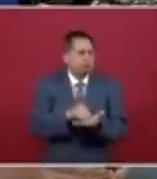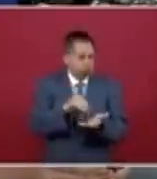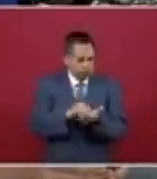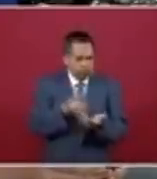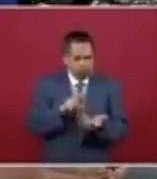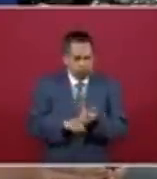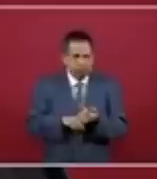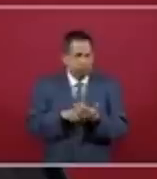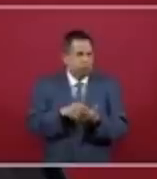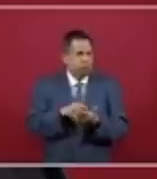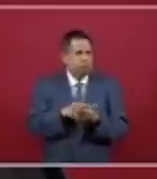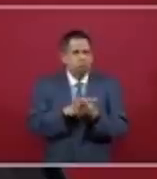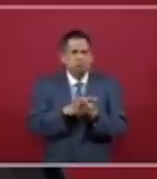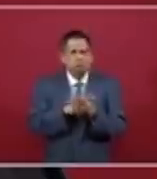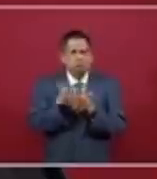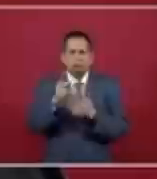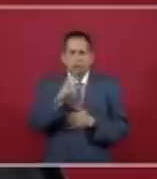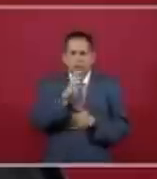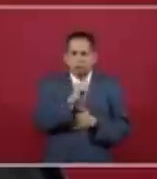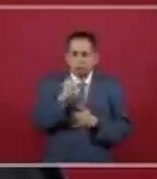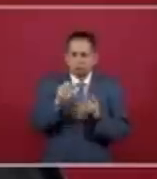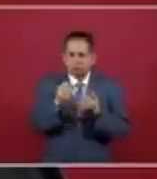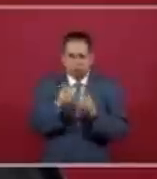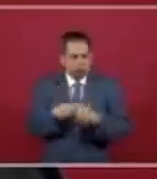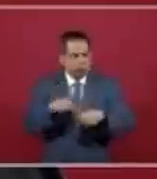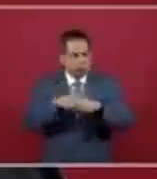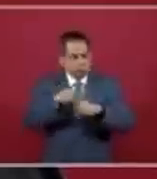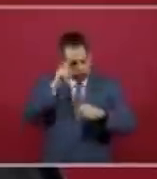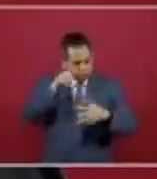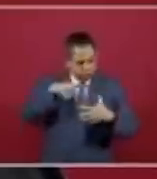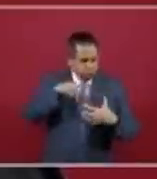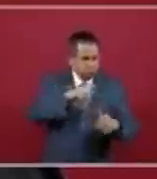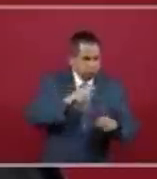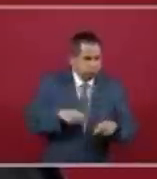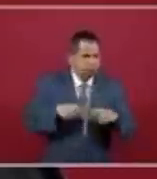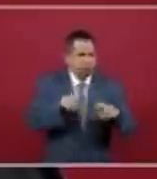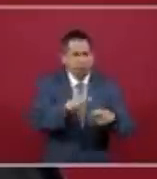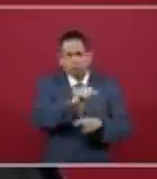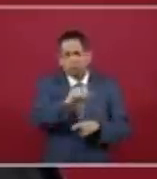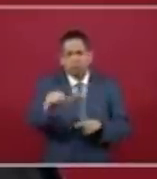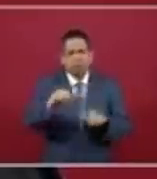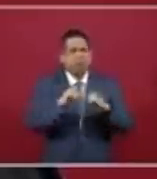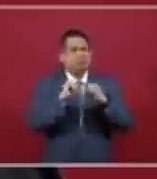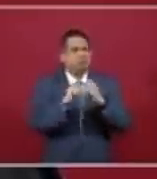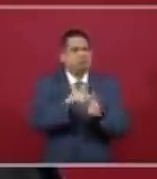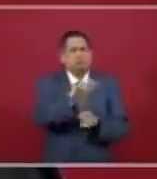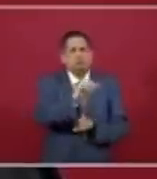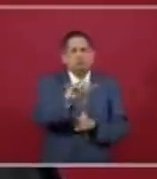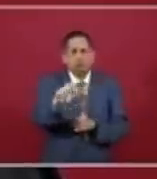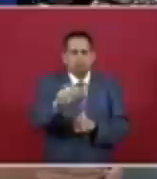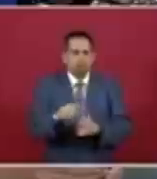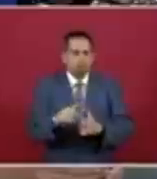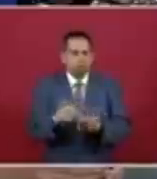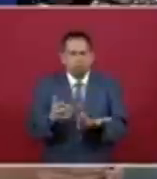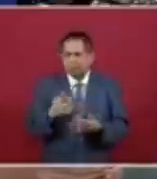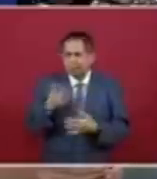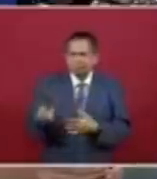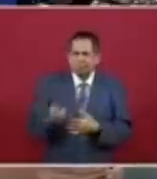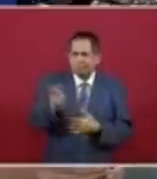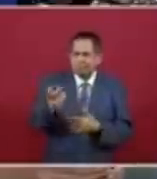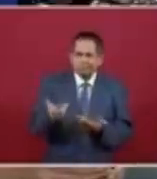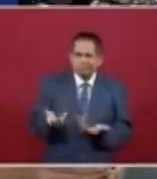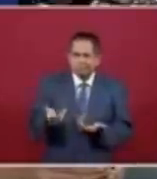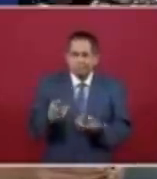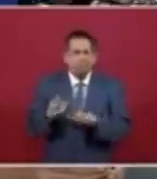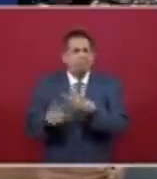este programa de coinversión social que está destinado a otorgar recursos a las organizaciones sociales. La pregunta es,